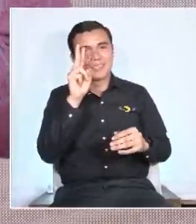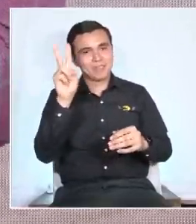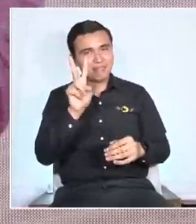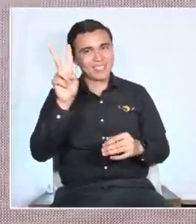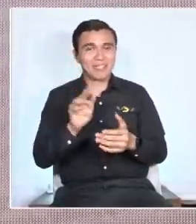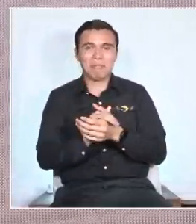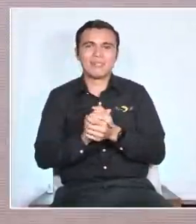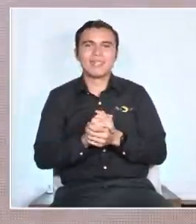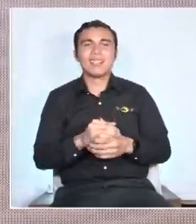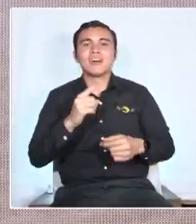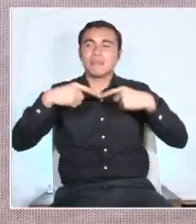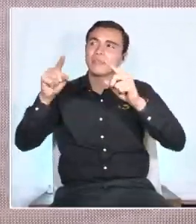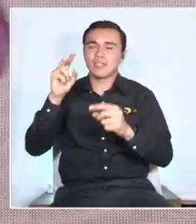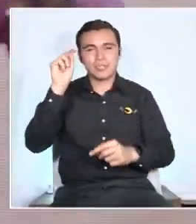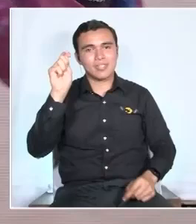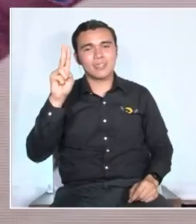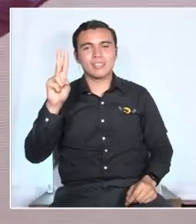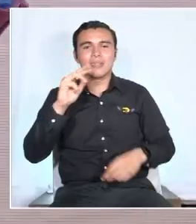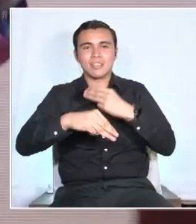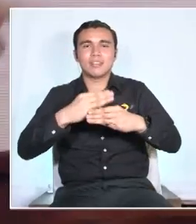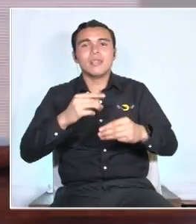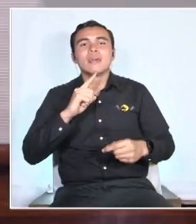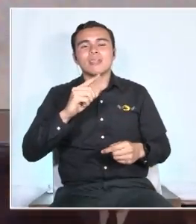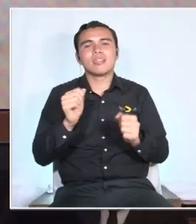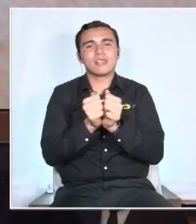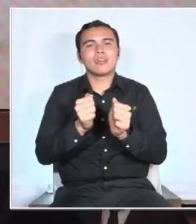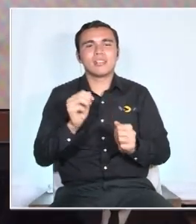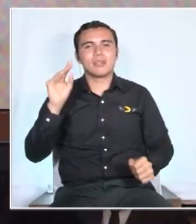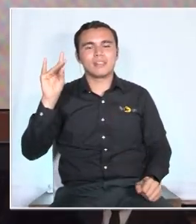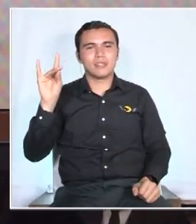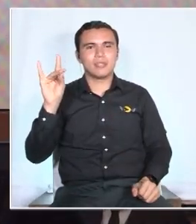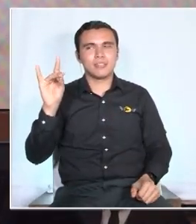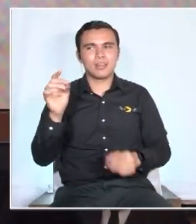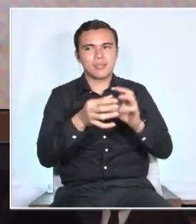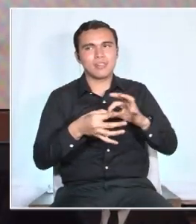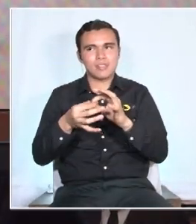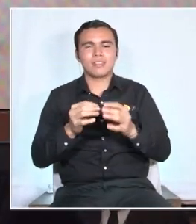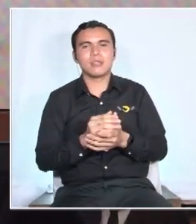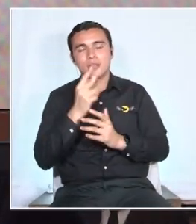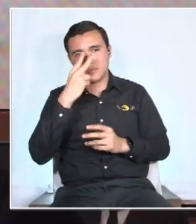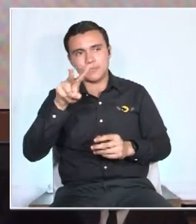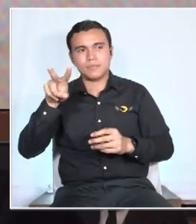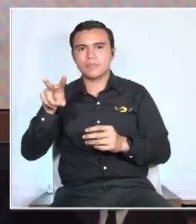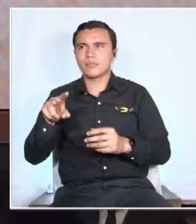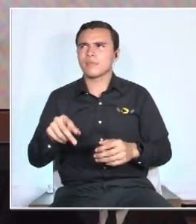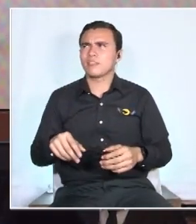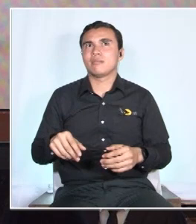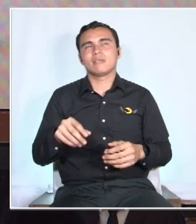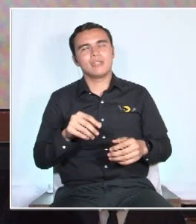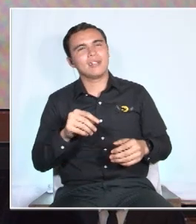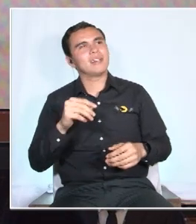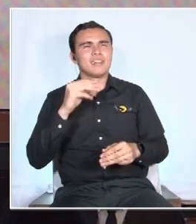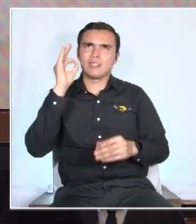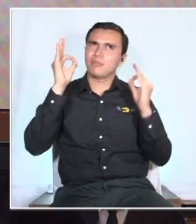yo: vamos a estar en Telemundo y vamos a estar en Univisión. Y yo miraba que unos volteaban sus ojos para arriba diciendo: ay, el